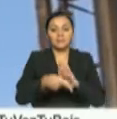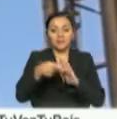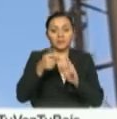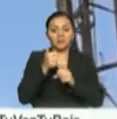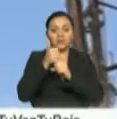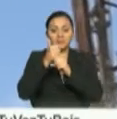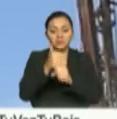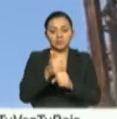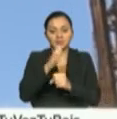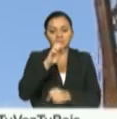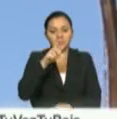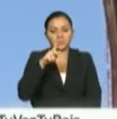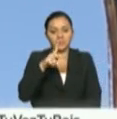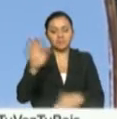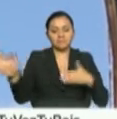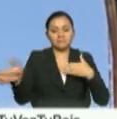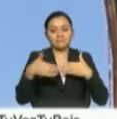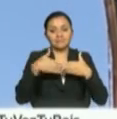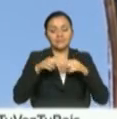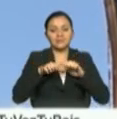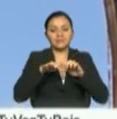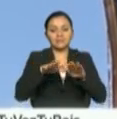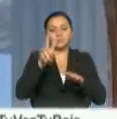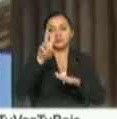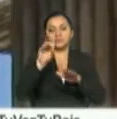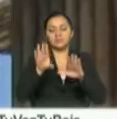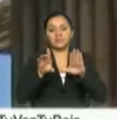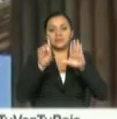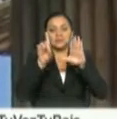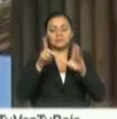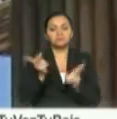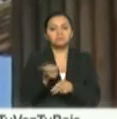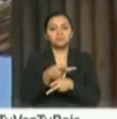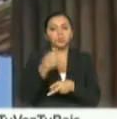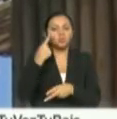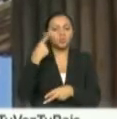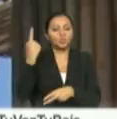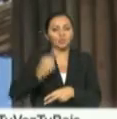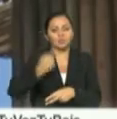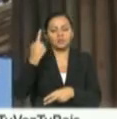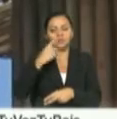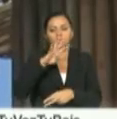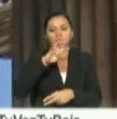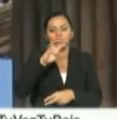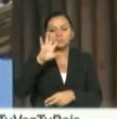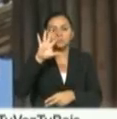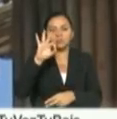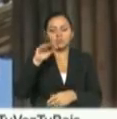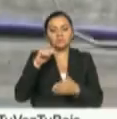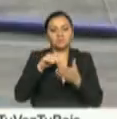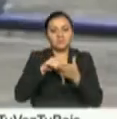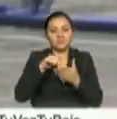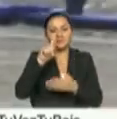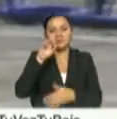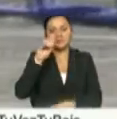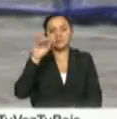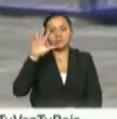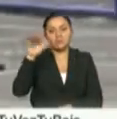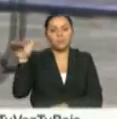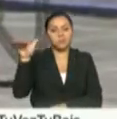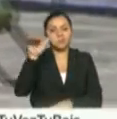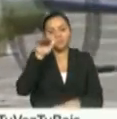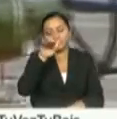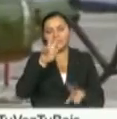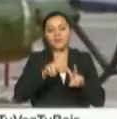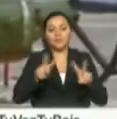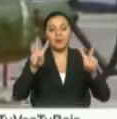EP cerró septiembre de 2016 con una producción diaria de 450.105 barriles, el mayor valor